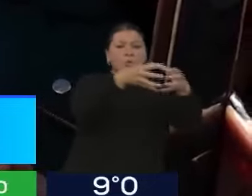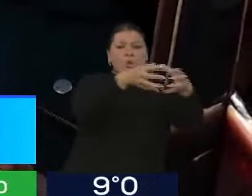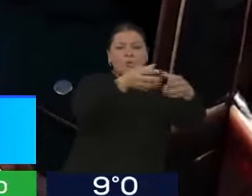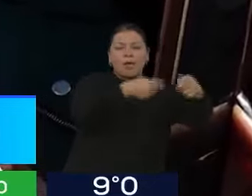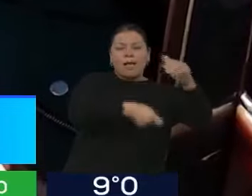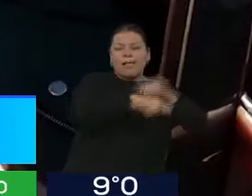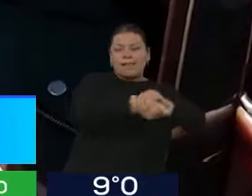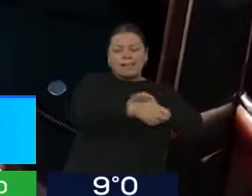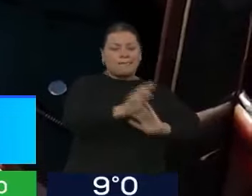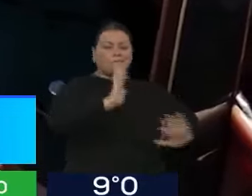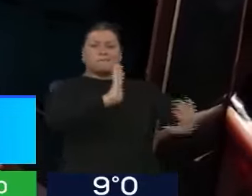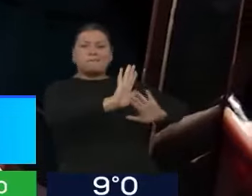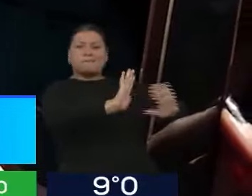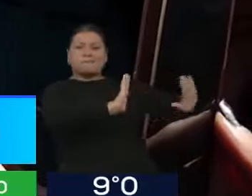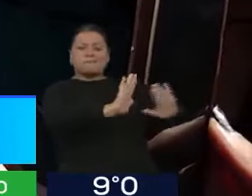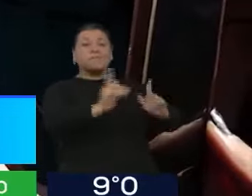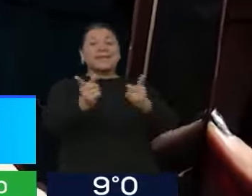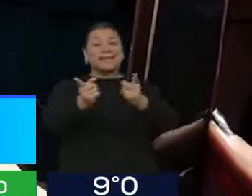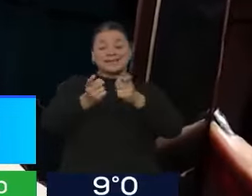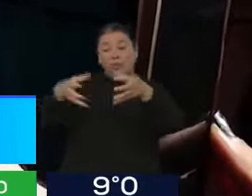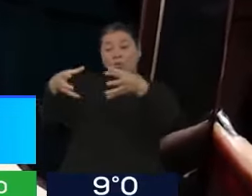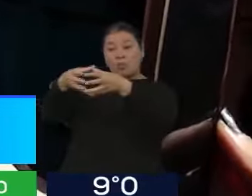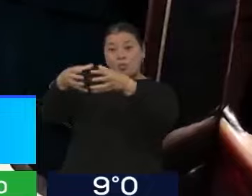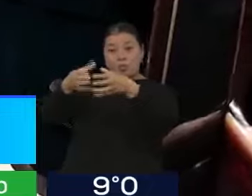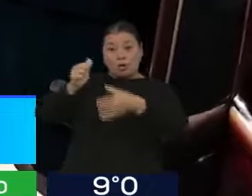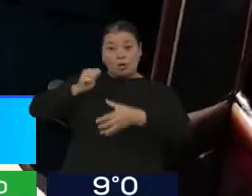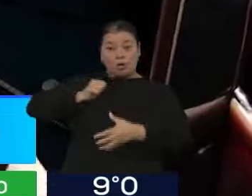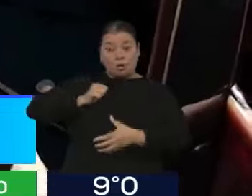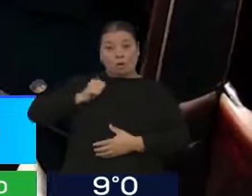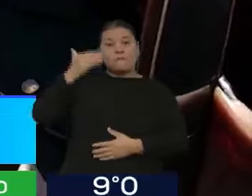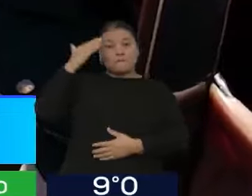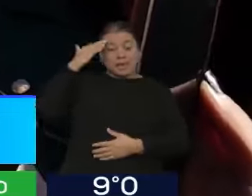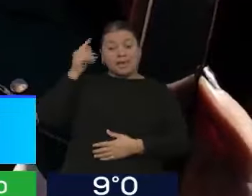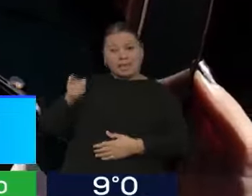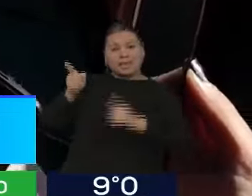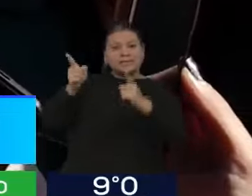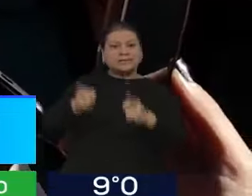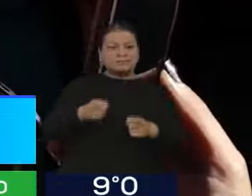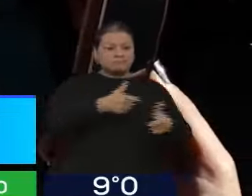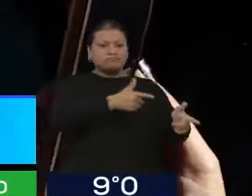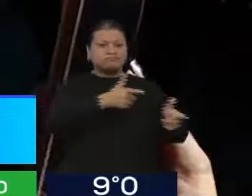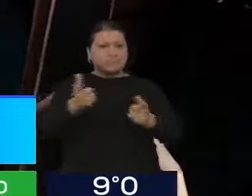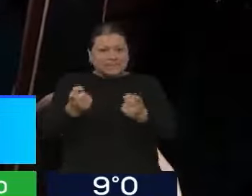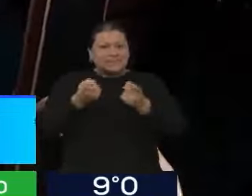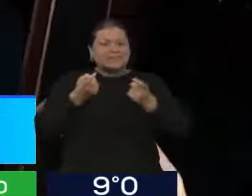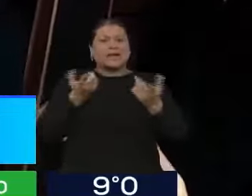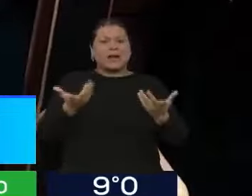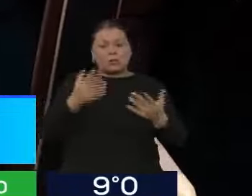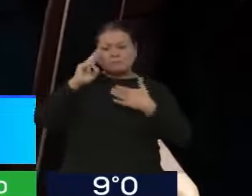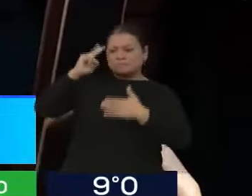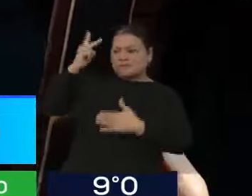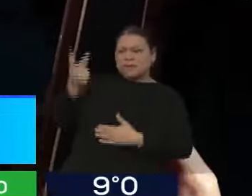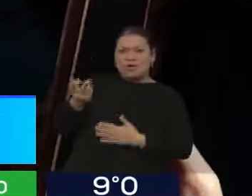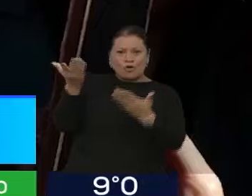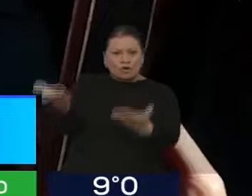eso necesitamos no solamente de las fuerzas de seguridad, sino que también necesitamos de las Fuerzas Armadas. Y por eso va nuestro